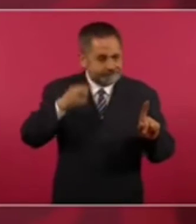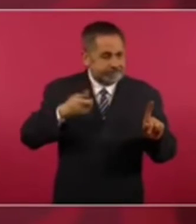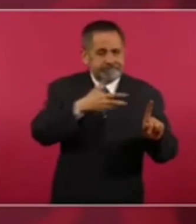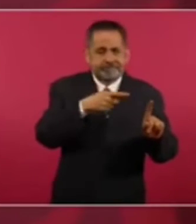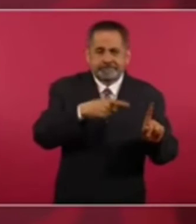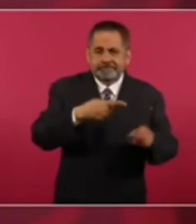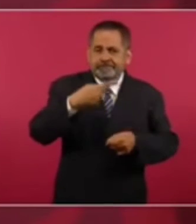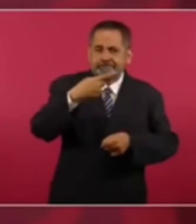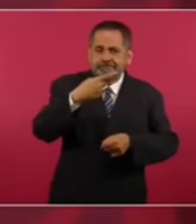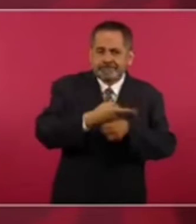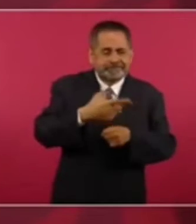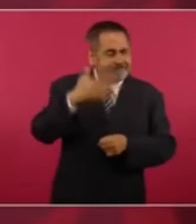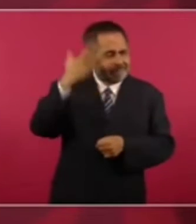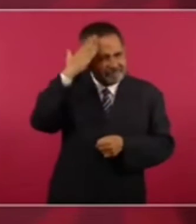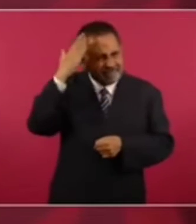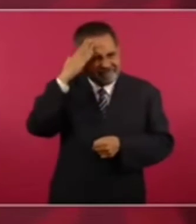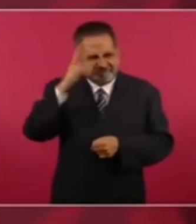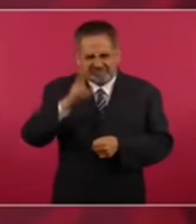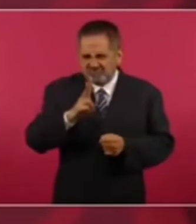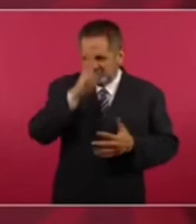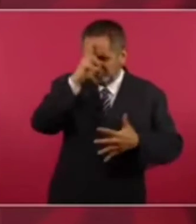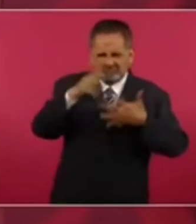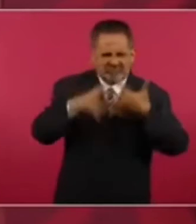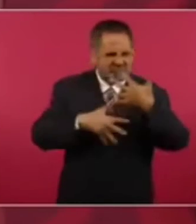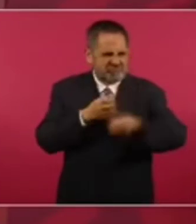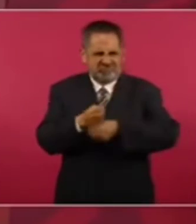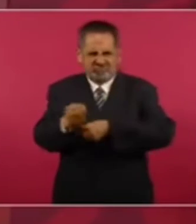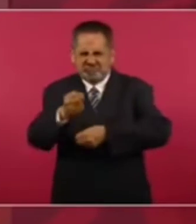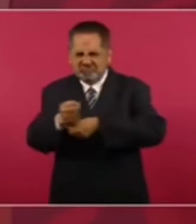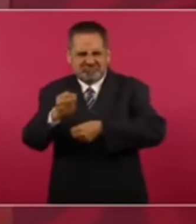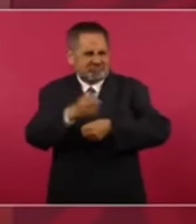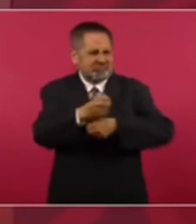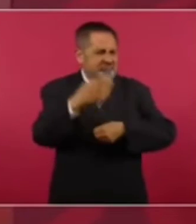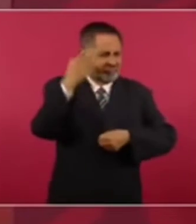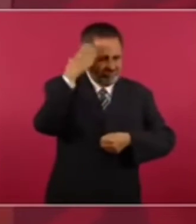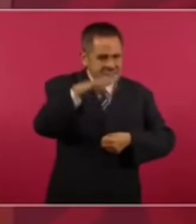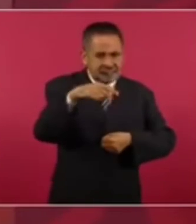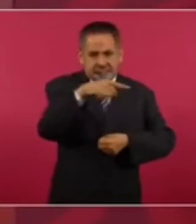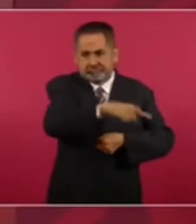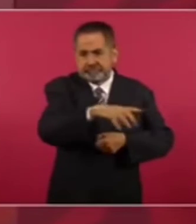como el principal generador de violencia en Colima.